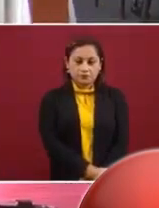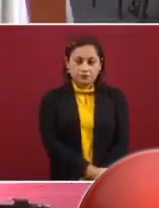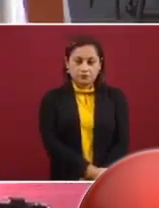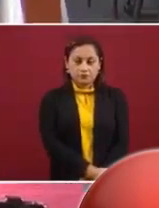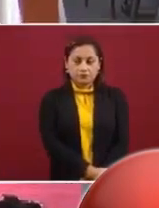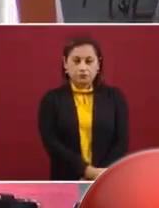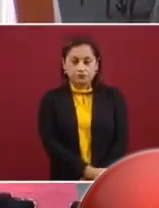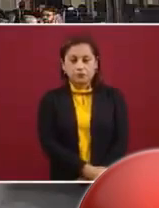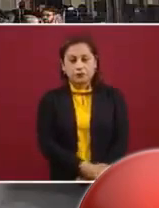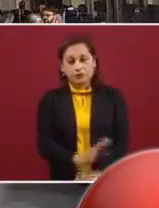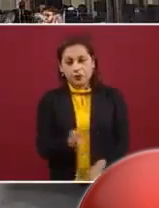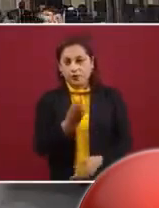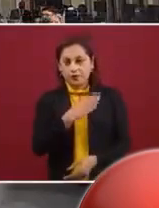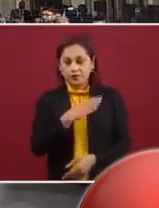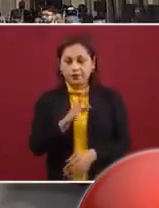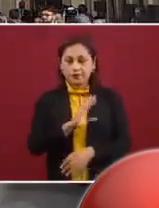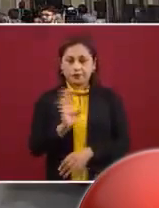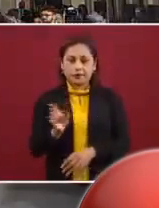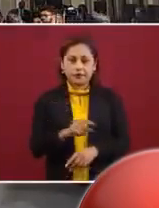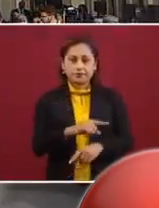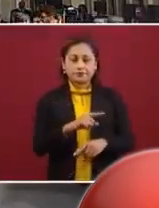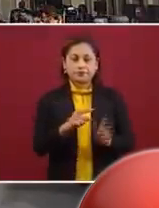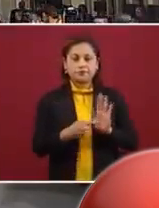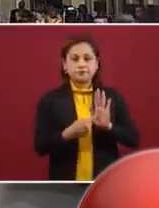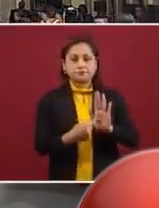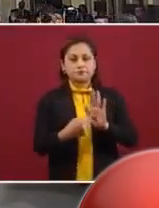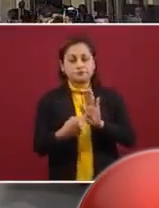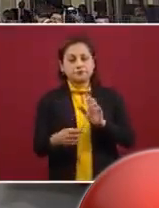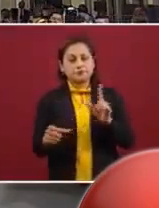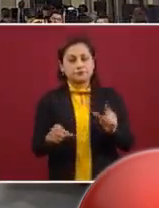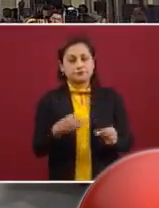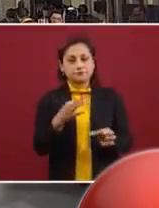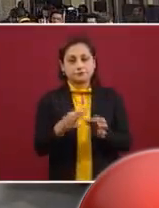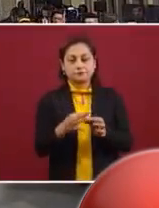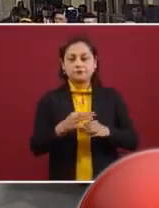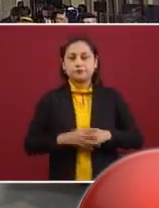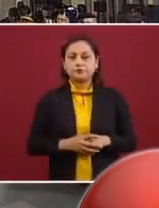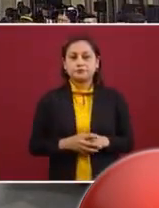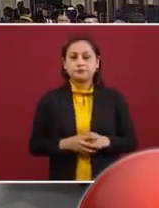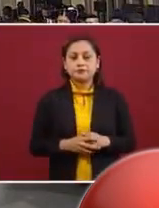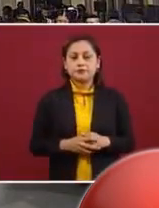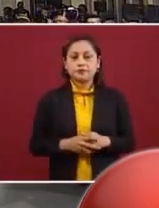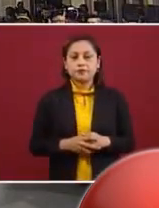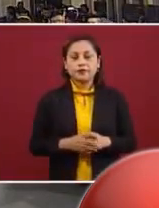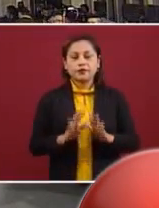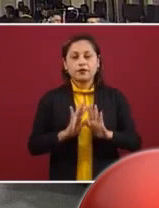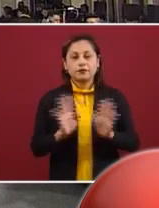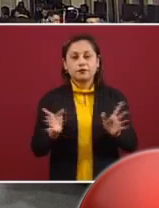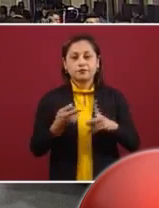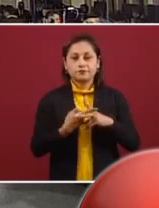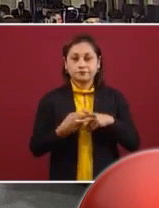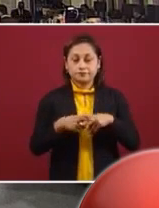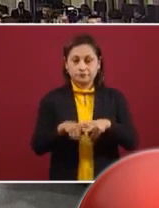Bueno, pues terminamos con las presentaciones y abrimos,